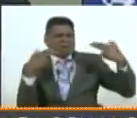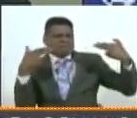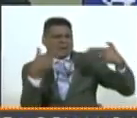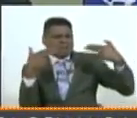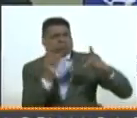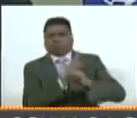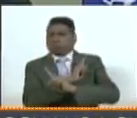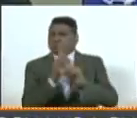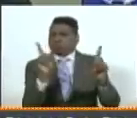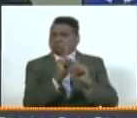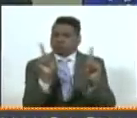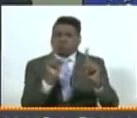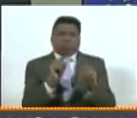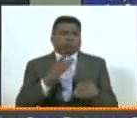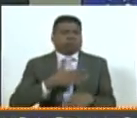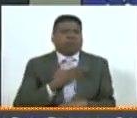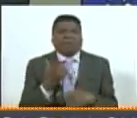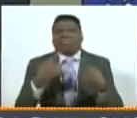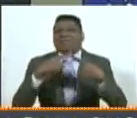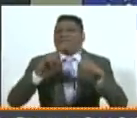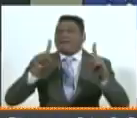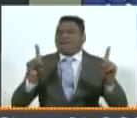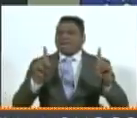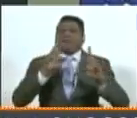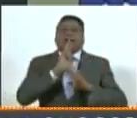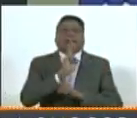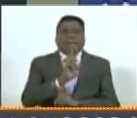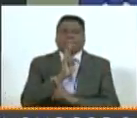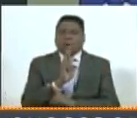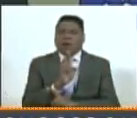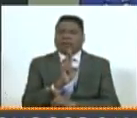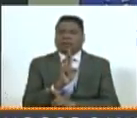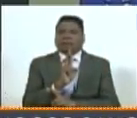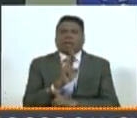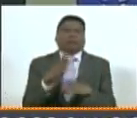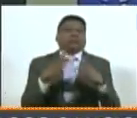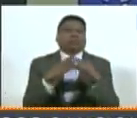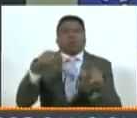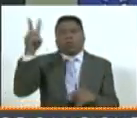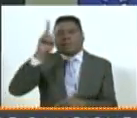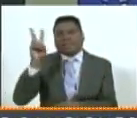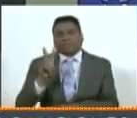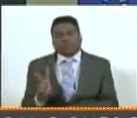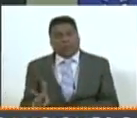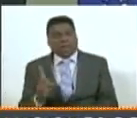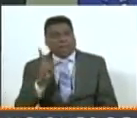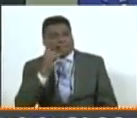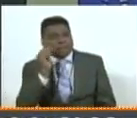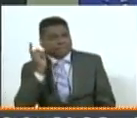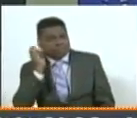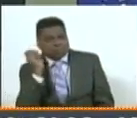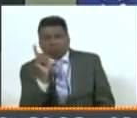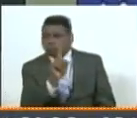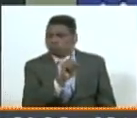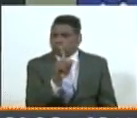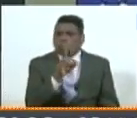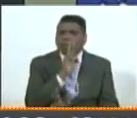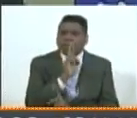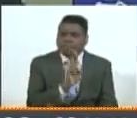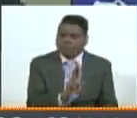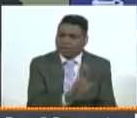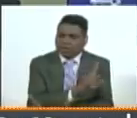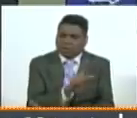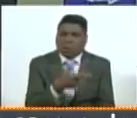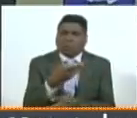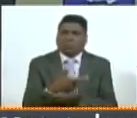mecanismos para dirimir las diferencias entre los venezolanos y venezolanas que nuestra